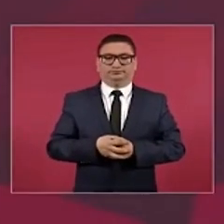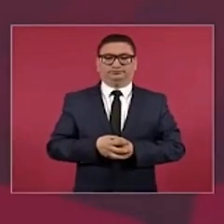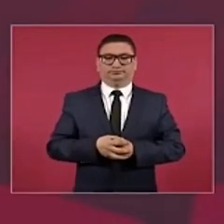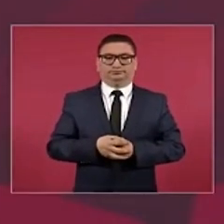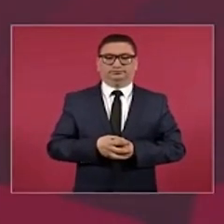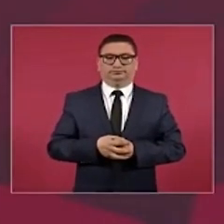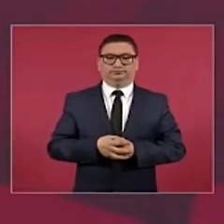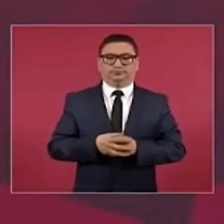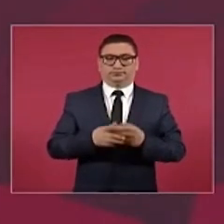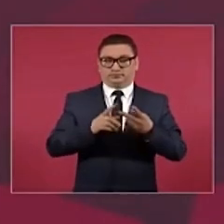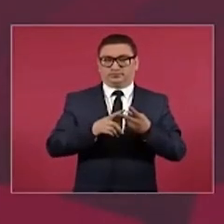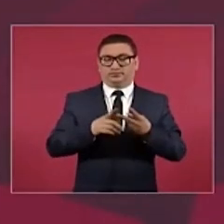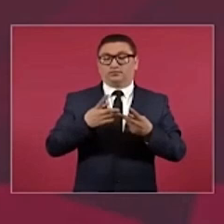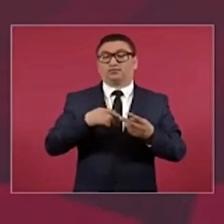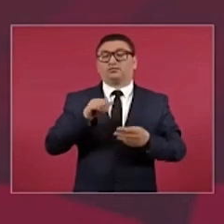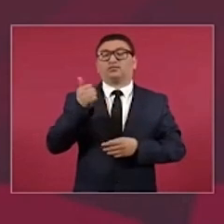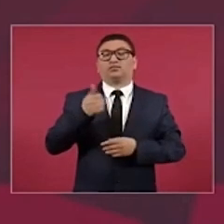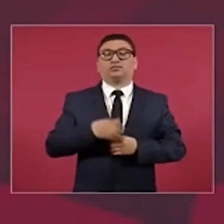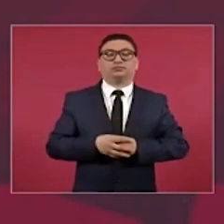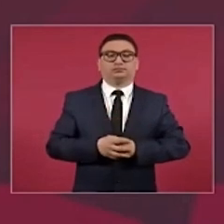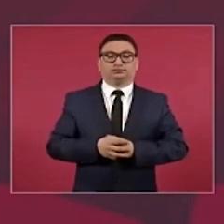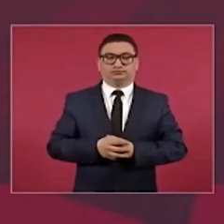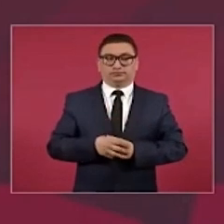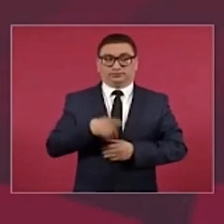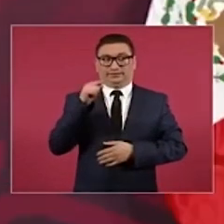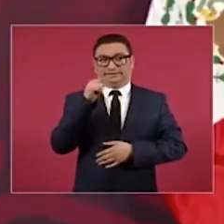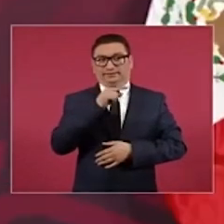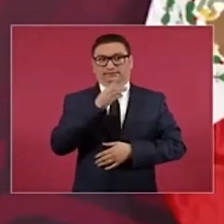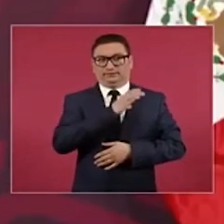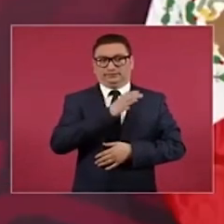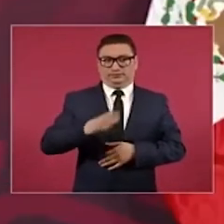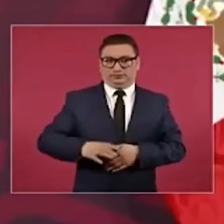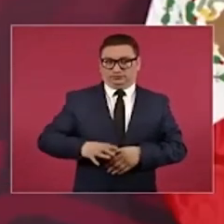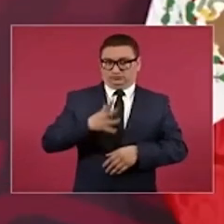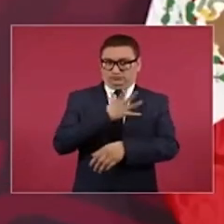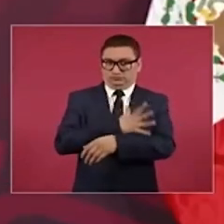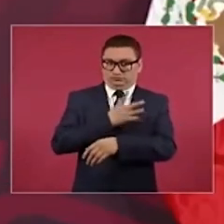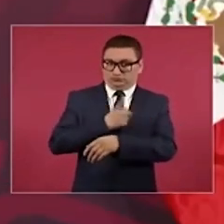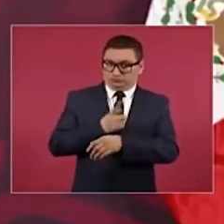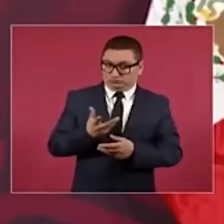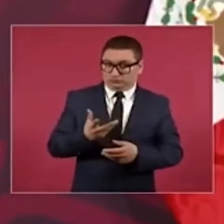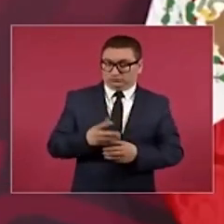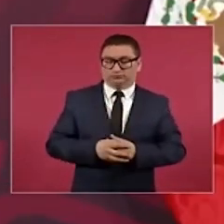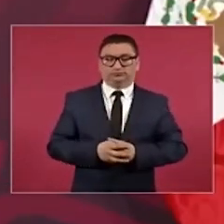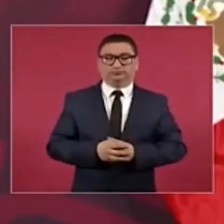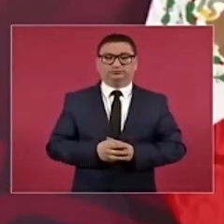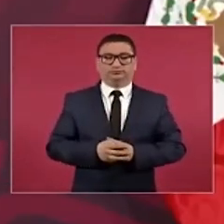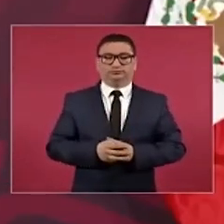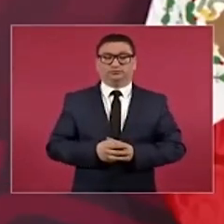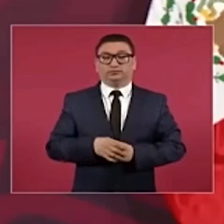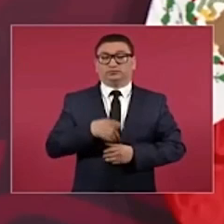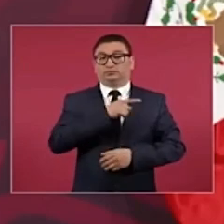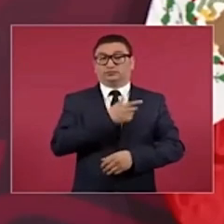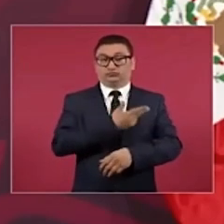pueblo dos si el candidato es sincero